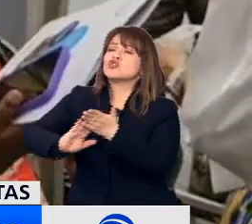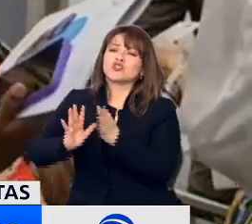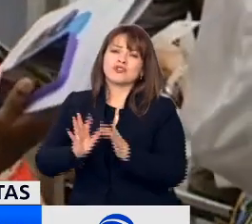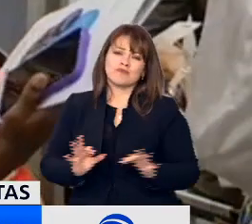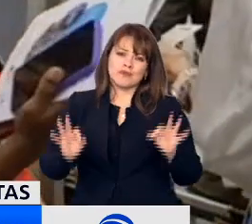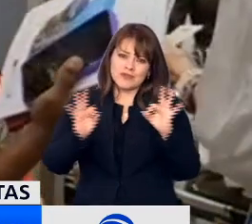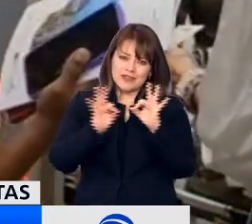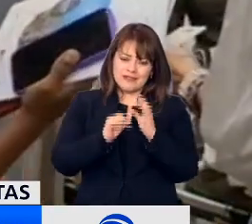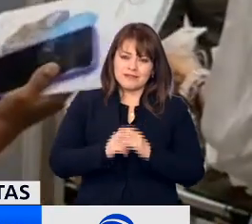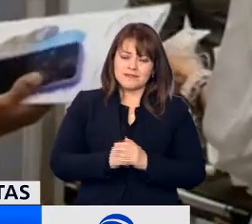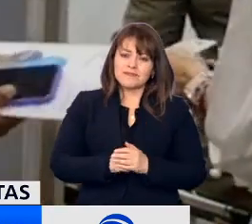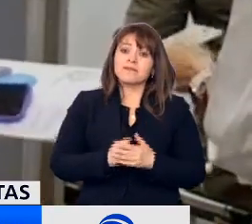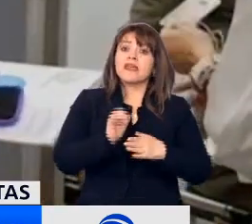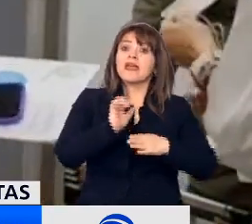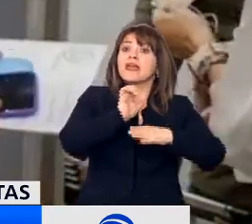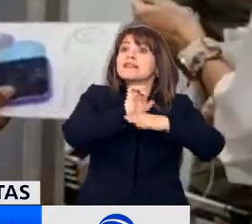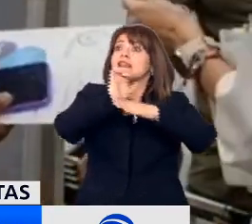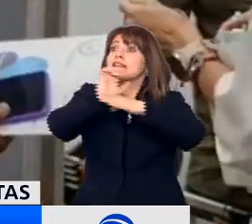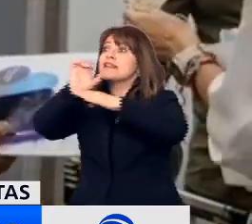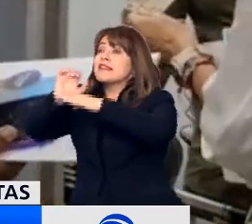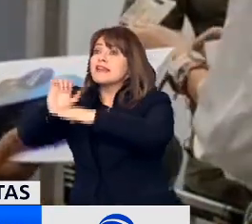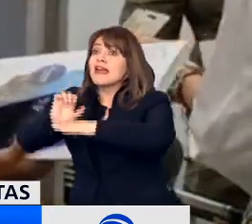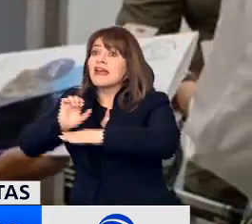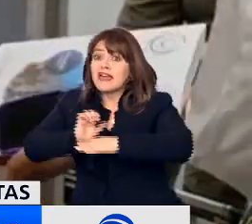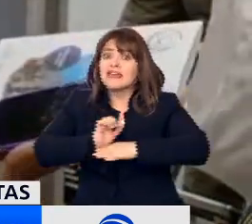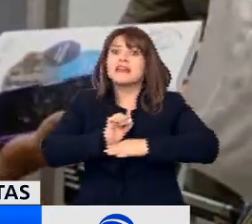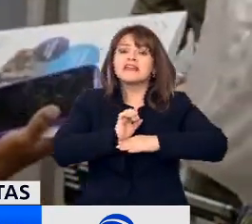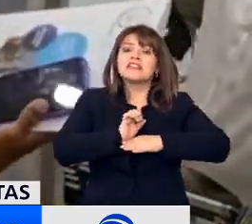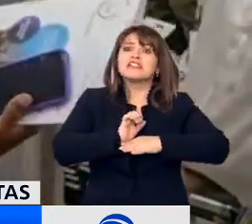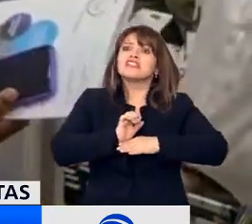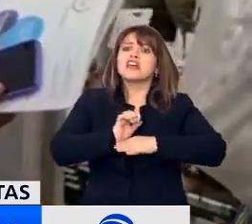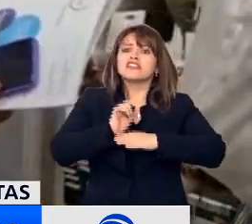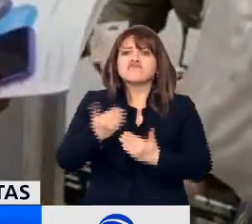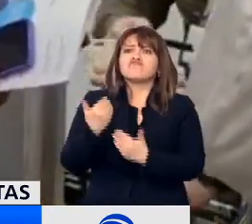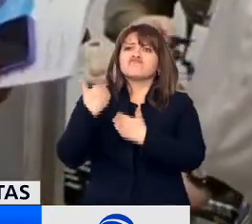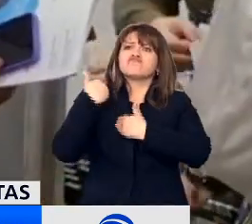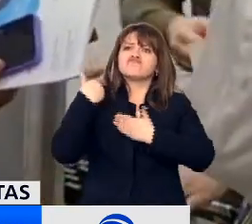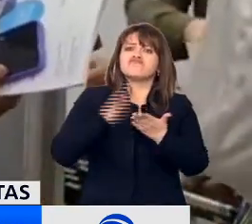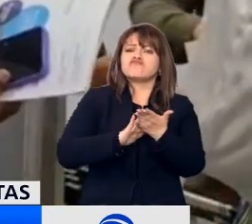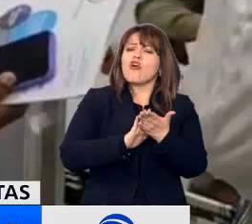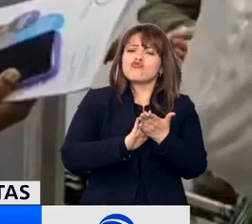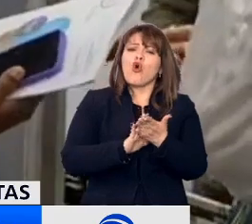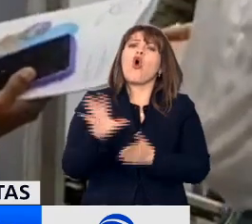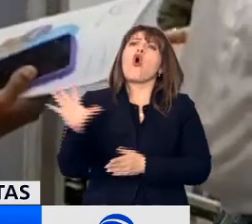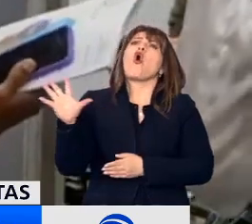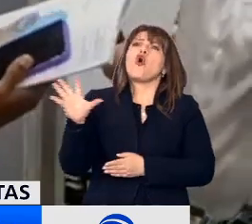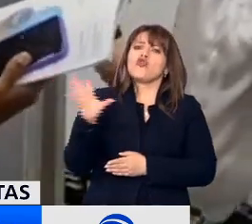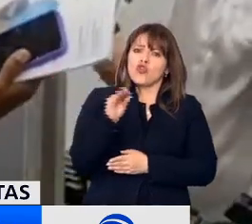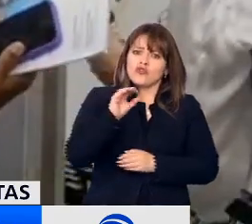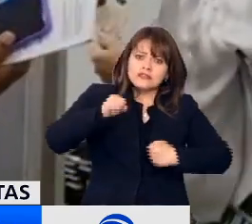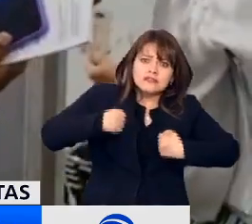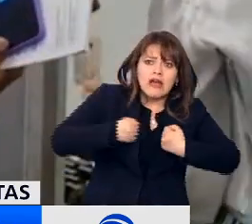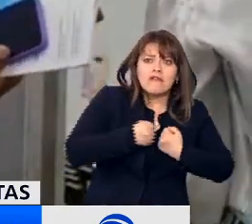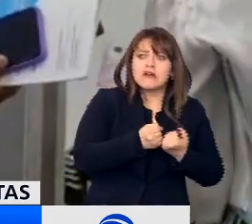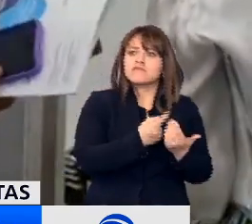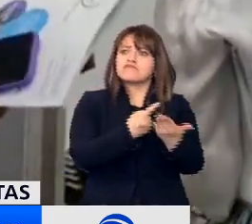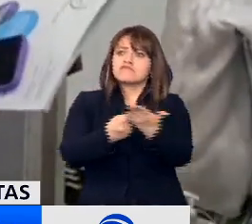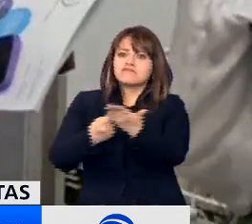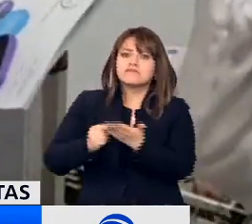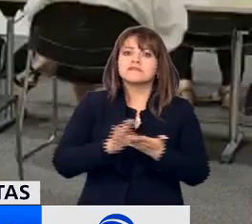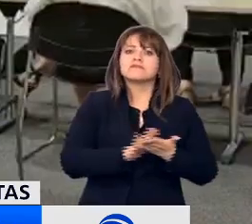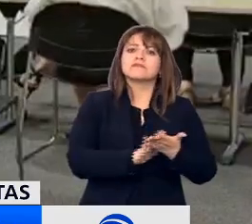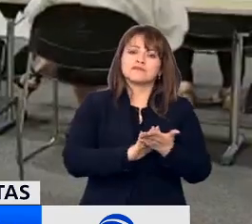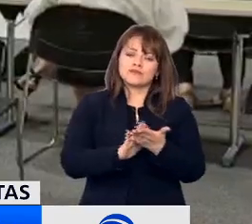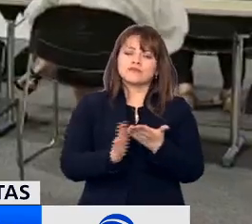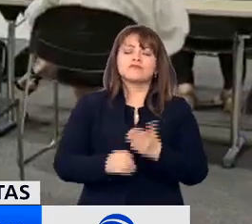hay, digamos, entidades globales que hagan frente a los problemas globales de la